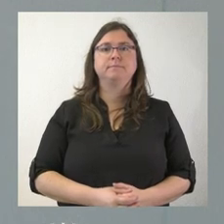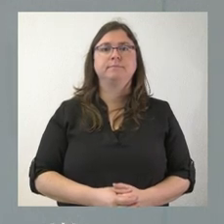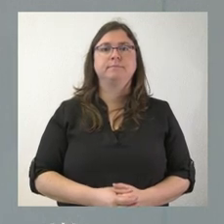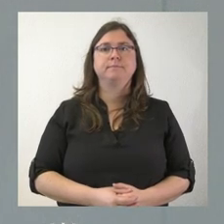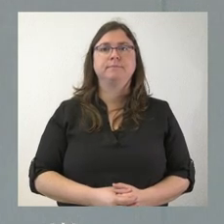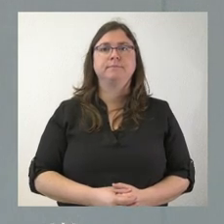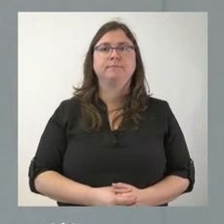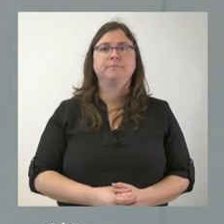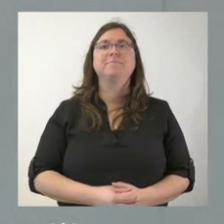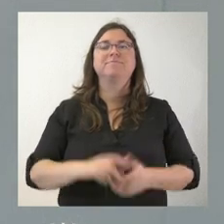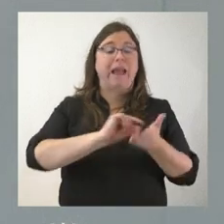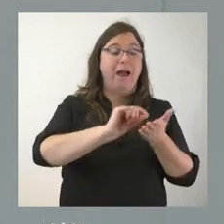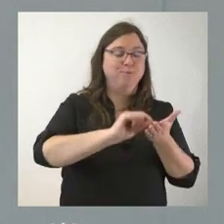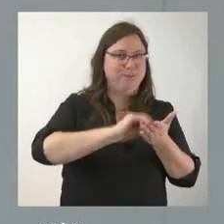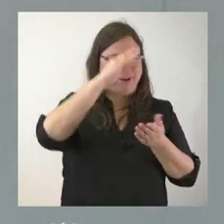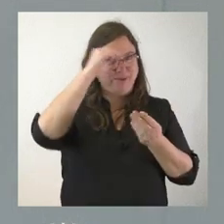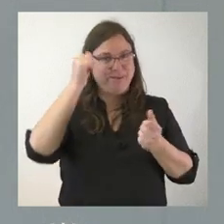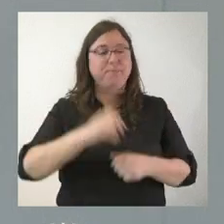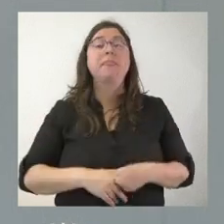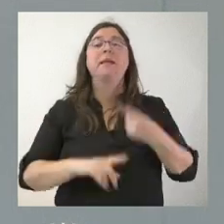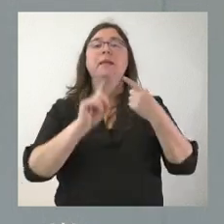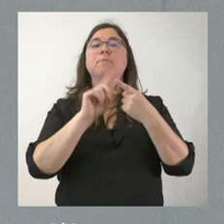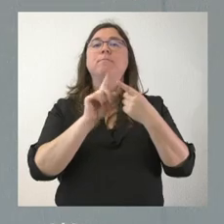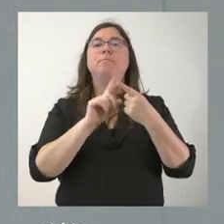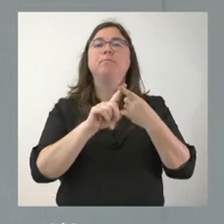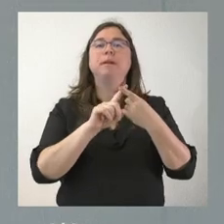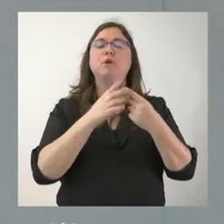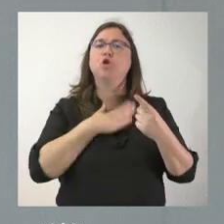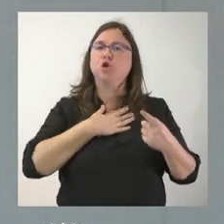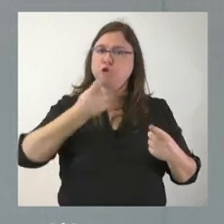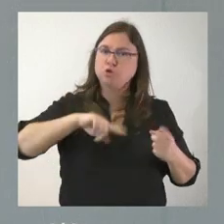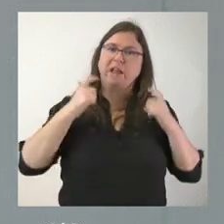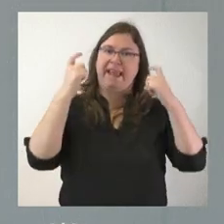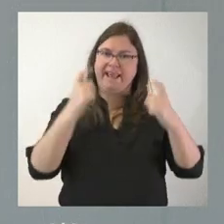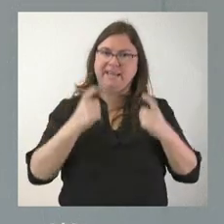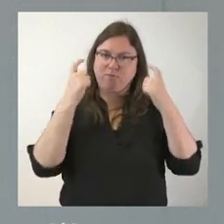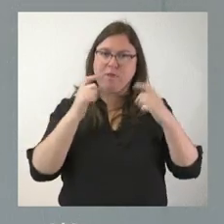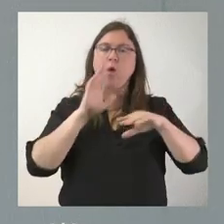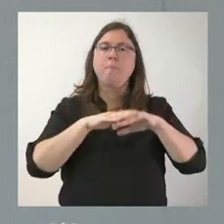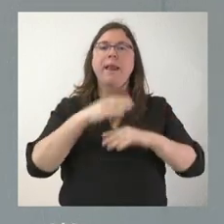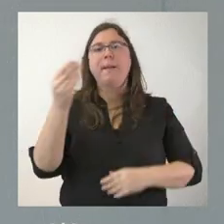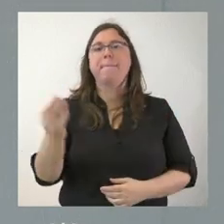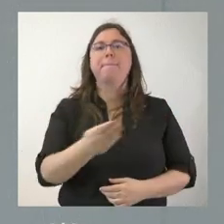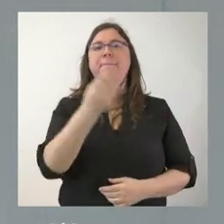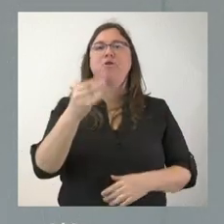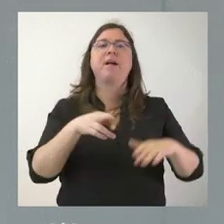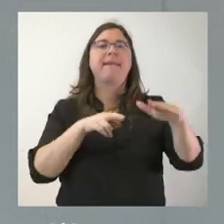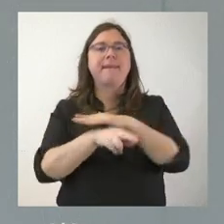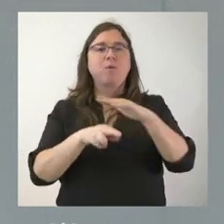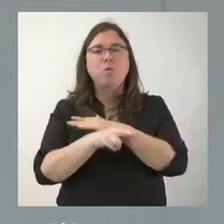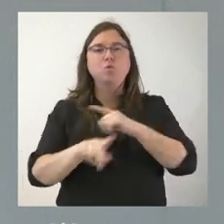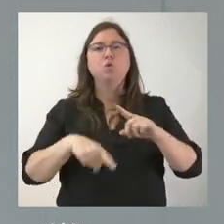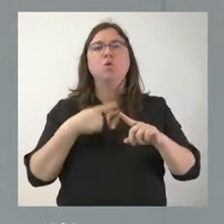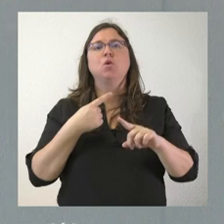estaba apuntando para que no se me vaya el primero de los puntos Nosotros hemos hecho un esfuerzo muy importante de mejorar los recursos y las dotaciones